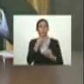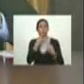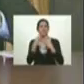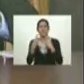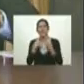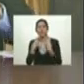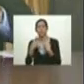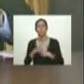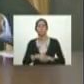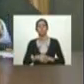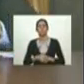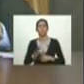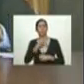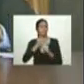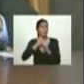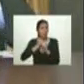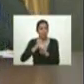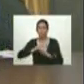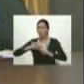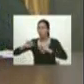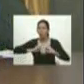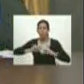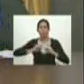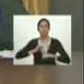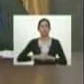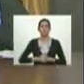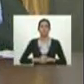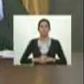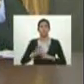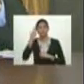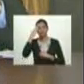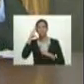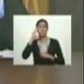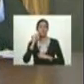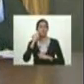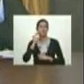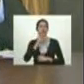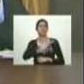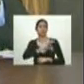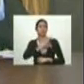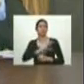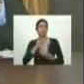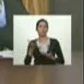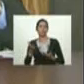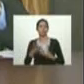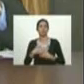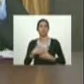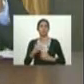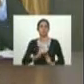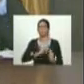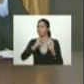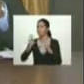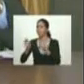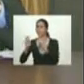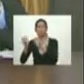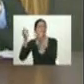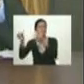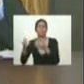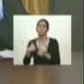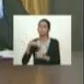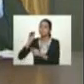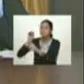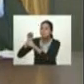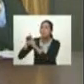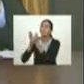además es trabajador de acción conoce muy bien todo el área social porque una de las tareas donde yo lo encargaba y lo molestaba cada vez